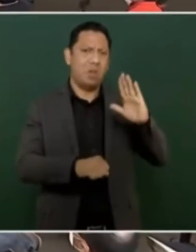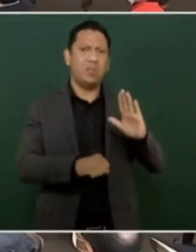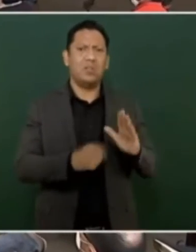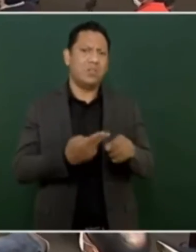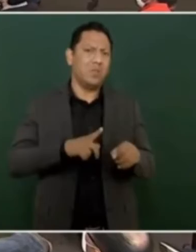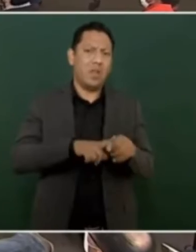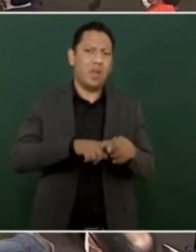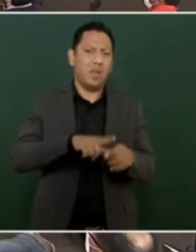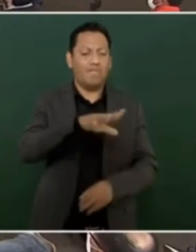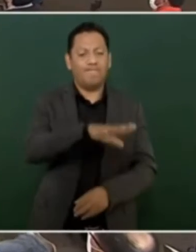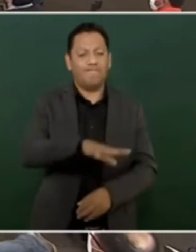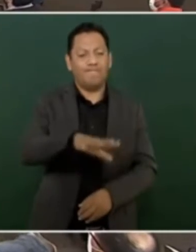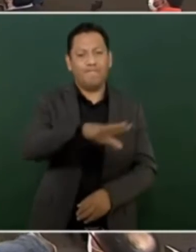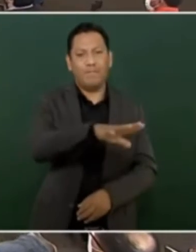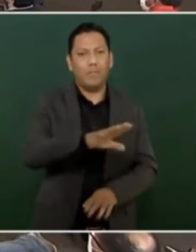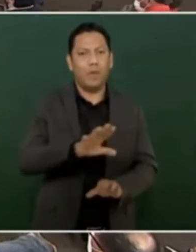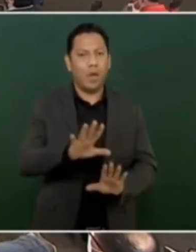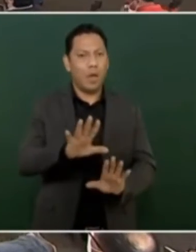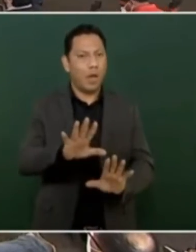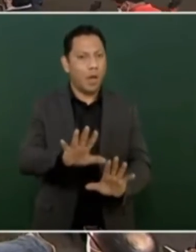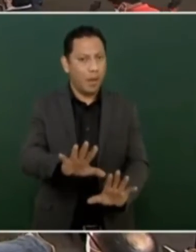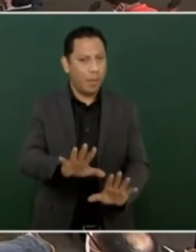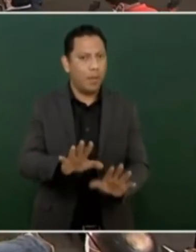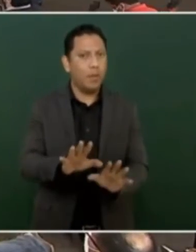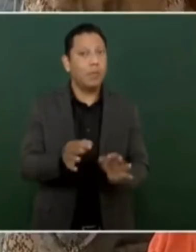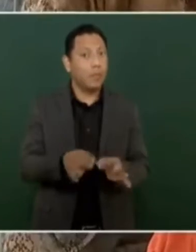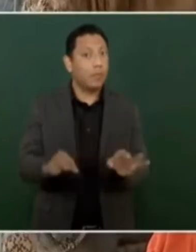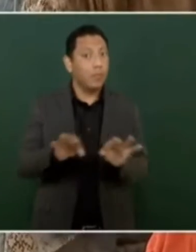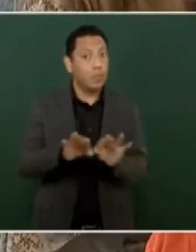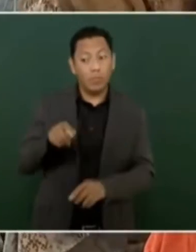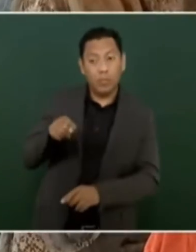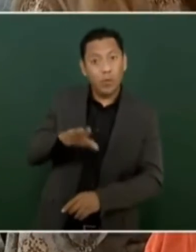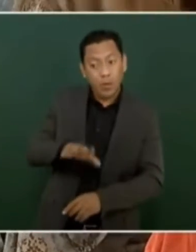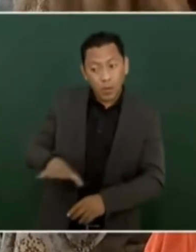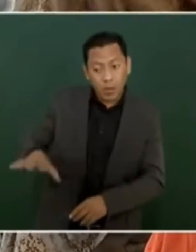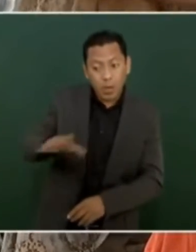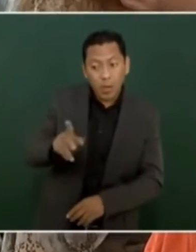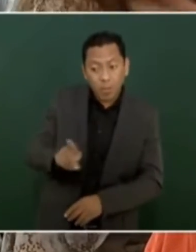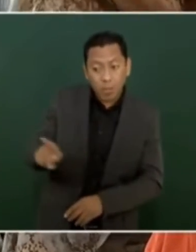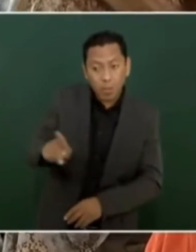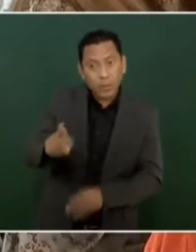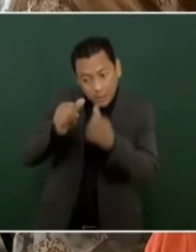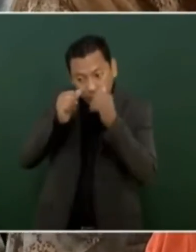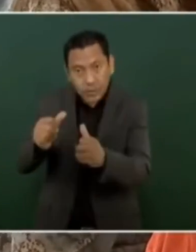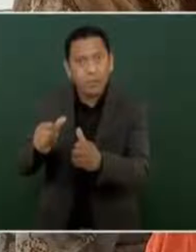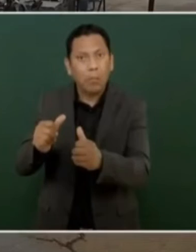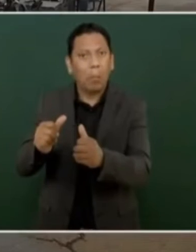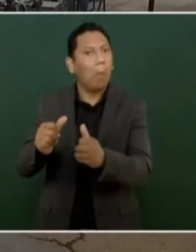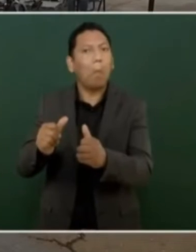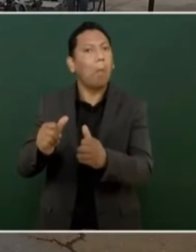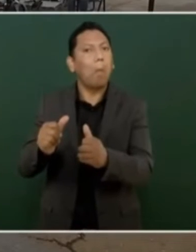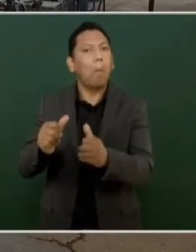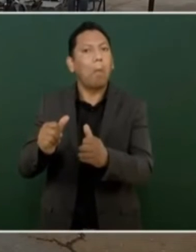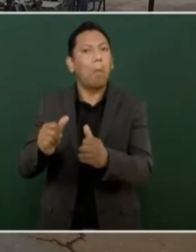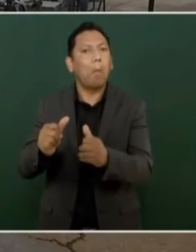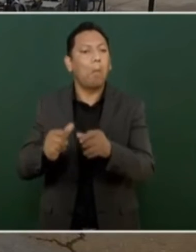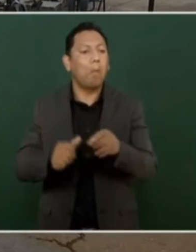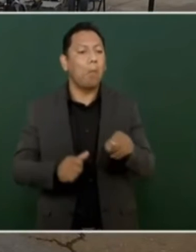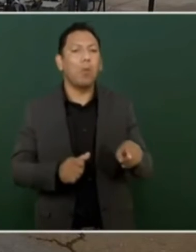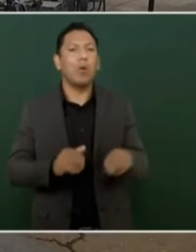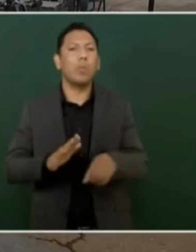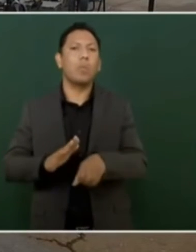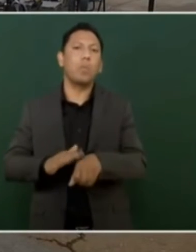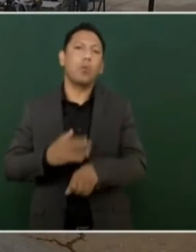nacionales y no al servicio de sus pueblos. Por eso toman